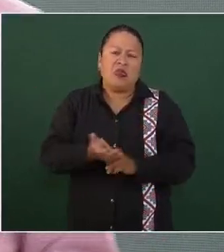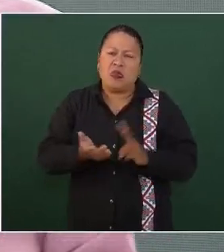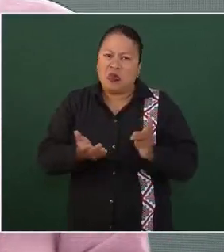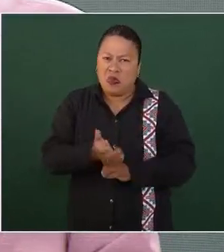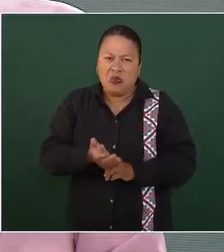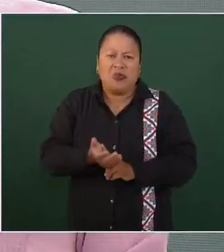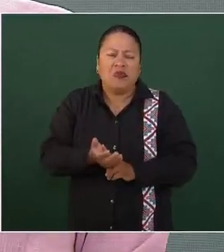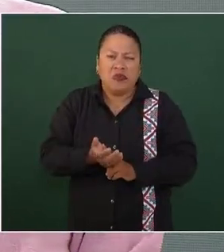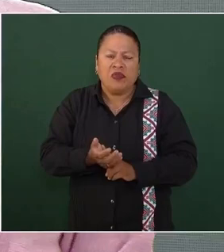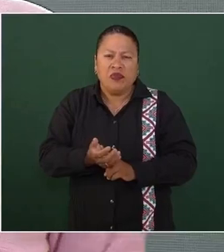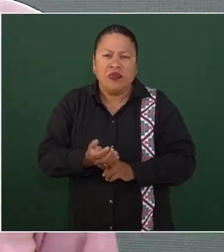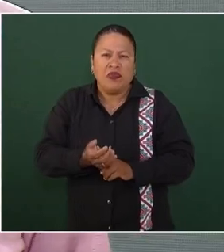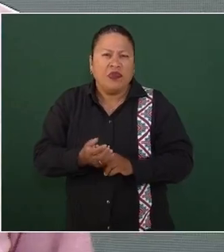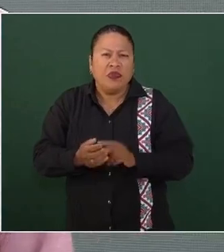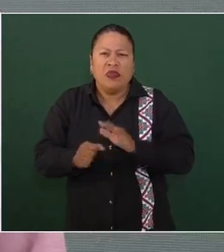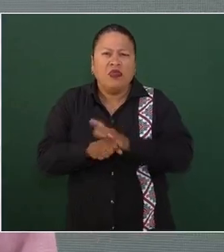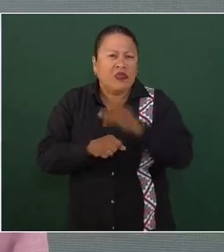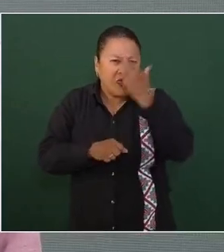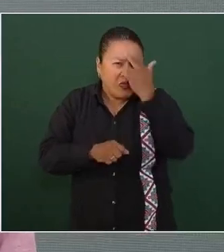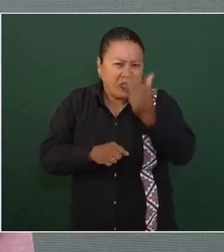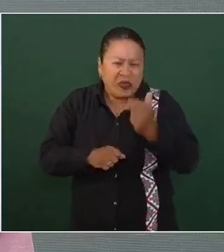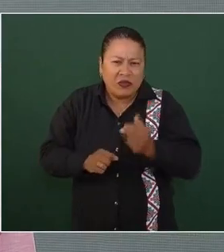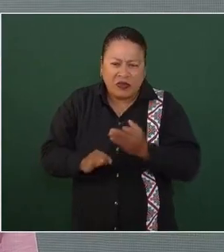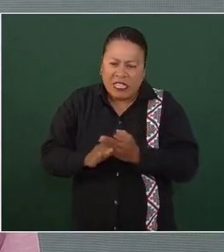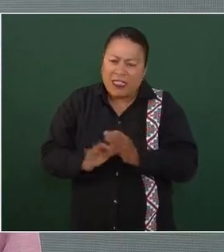ha mantenido